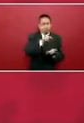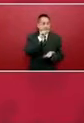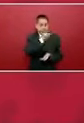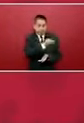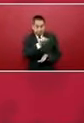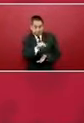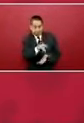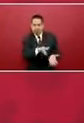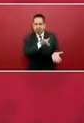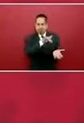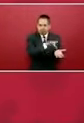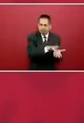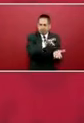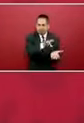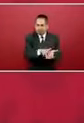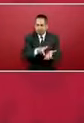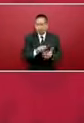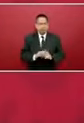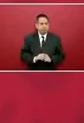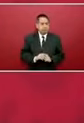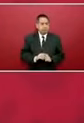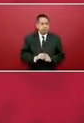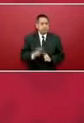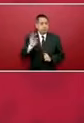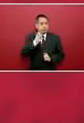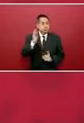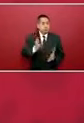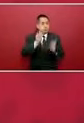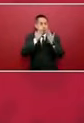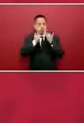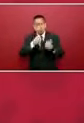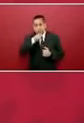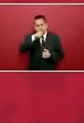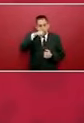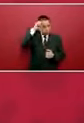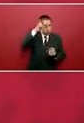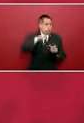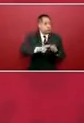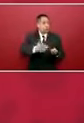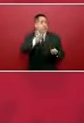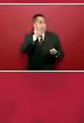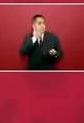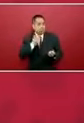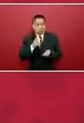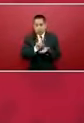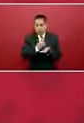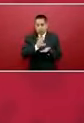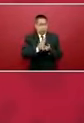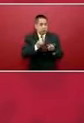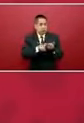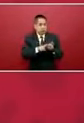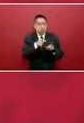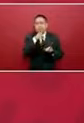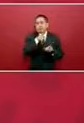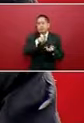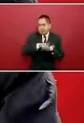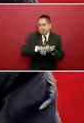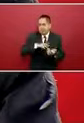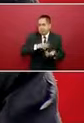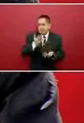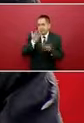apoyo. Si no hay un adulto mayor, no hay una persona con discapacidad, pero hay un estudiante